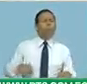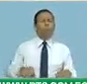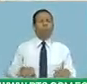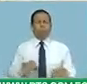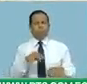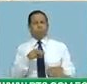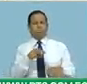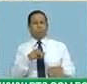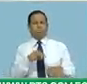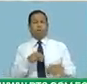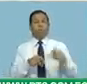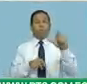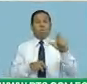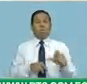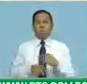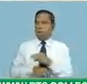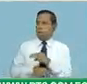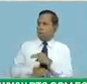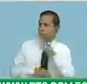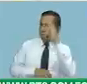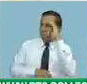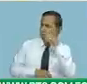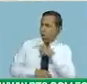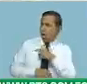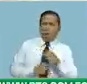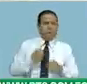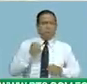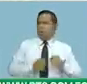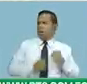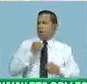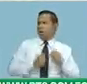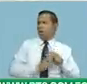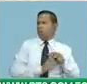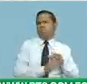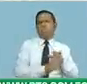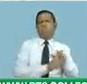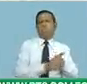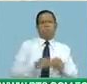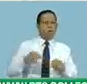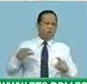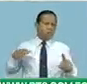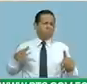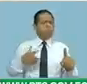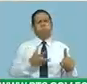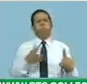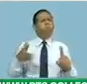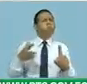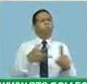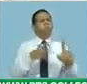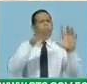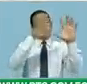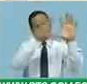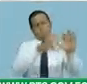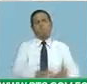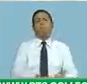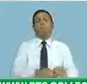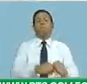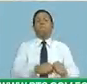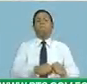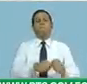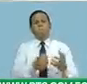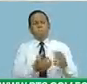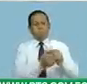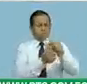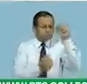al percatarse de la presencia policial se dan a la fuga, se les realiza una persecución y se les encuentra en posesión